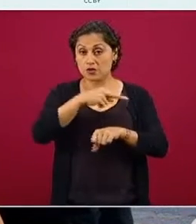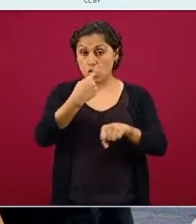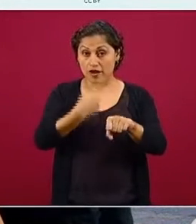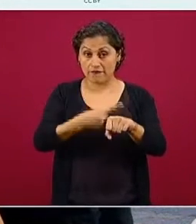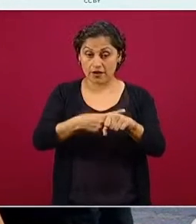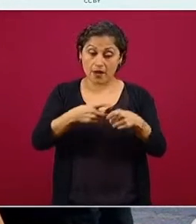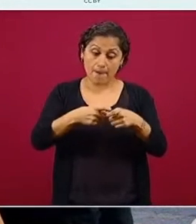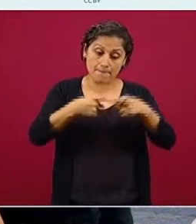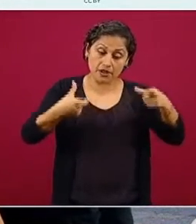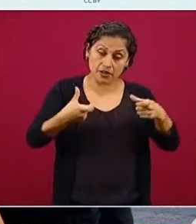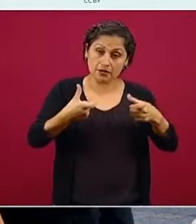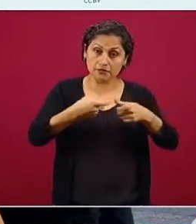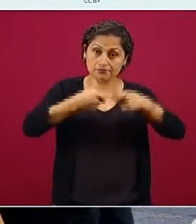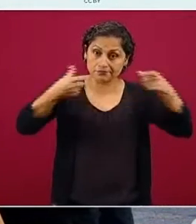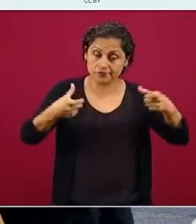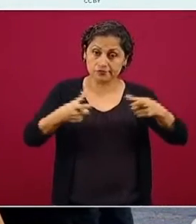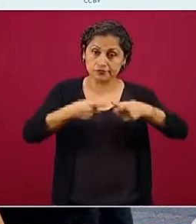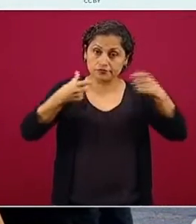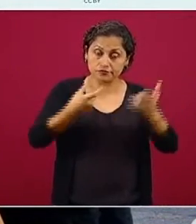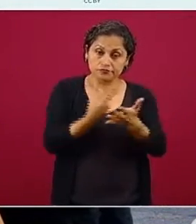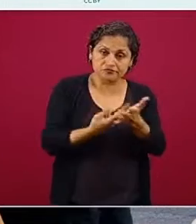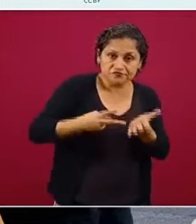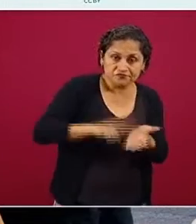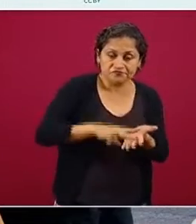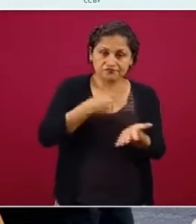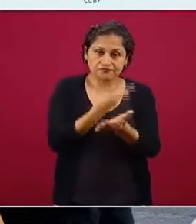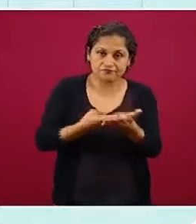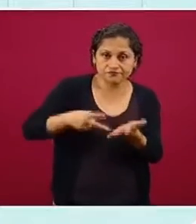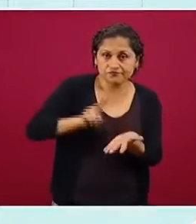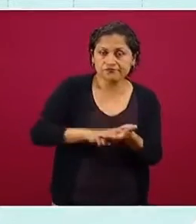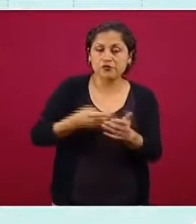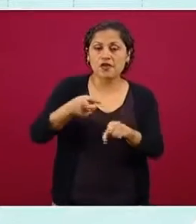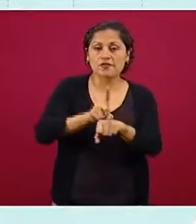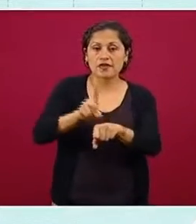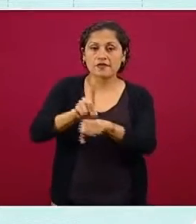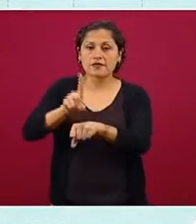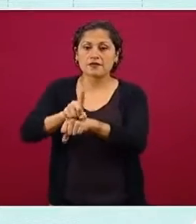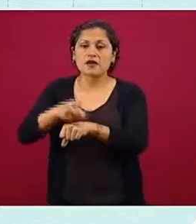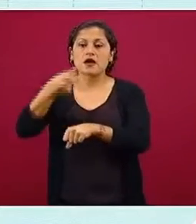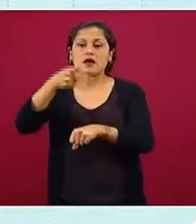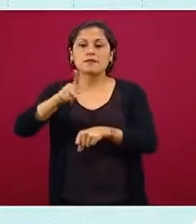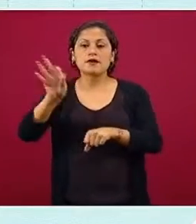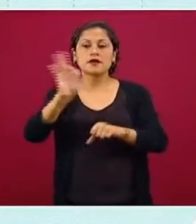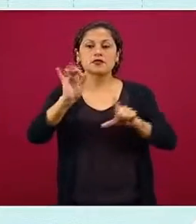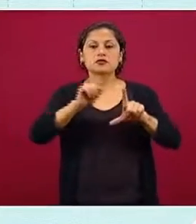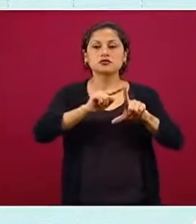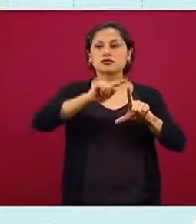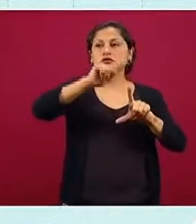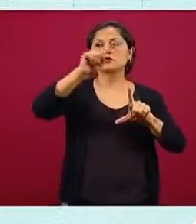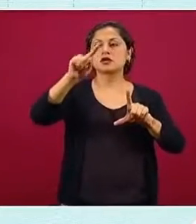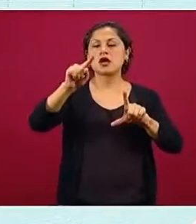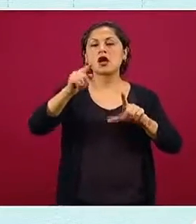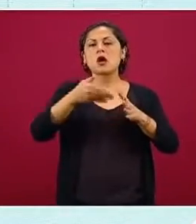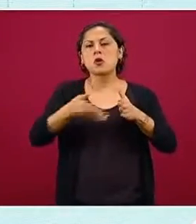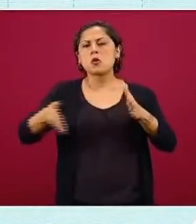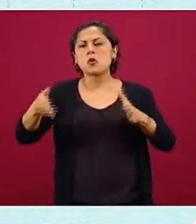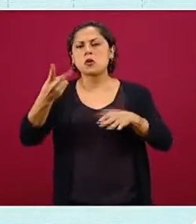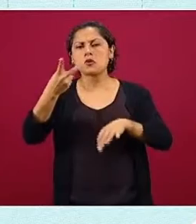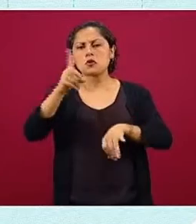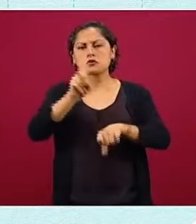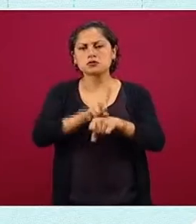día. Si transcurriera por aquí, se duplican cada 2 días. Si transcurriera por aquí, se duplica cada